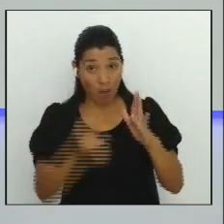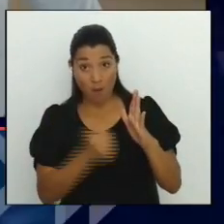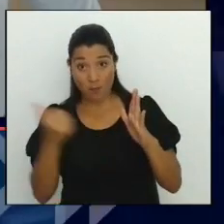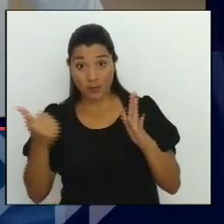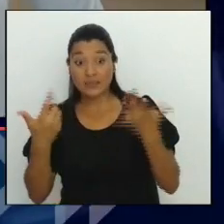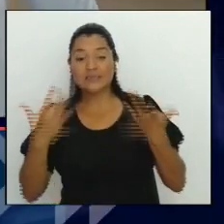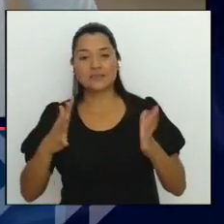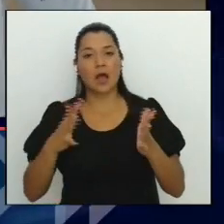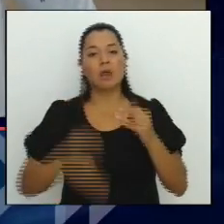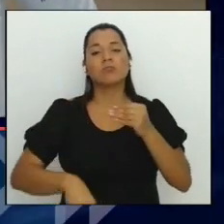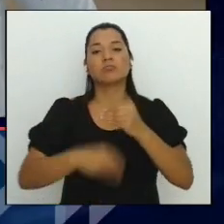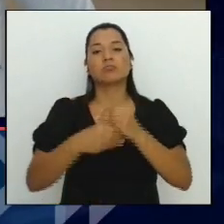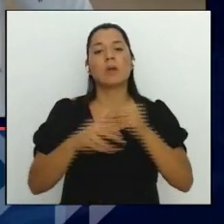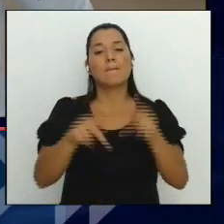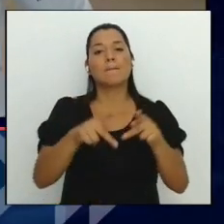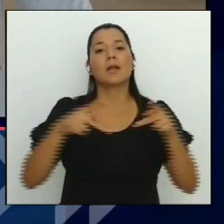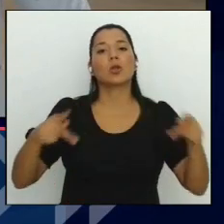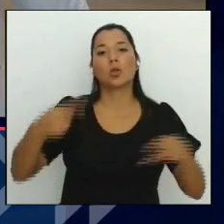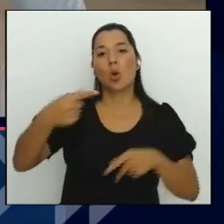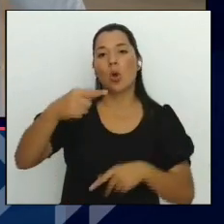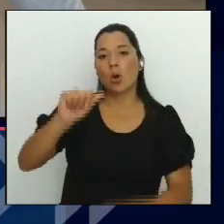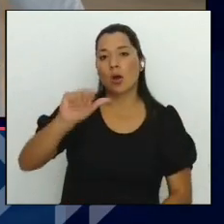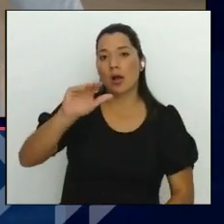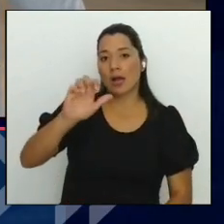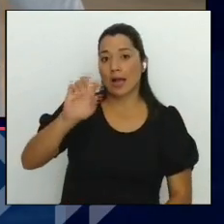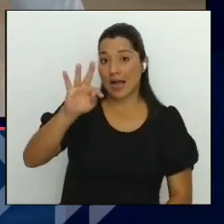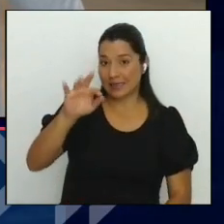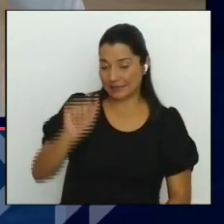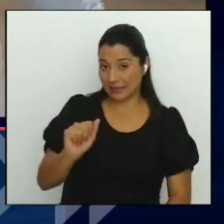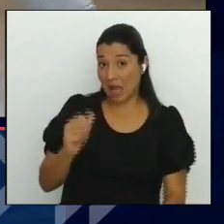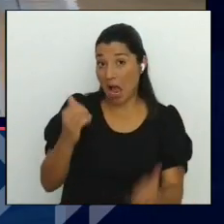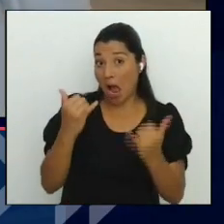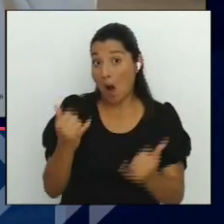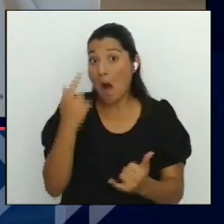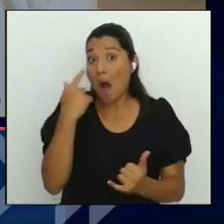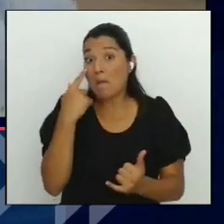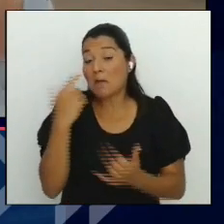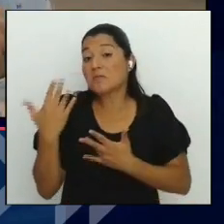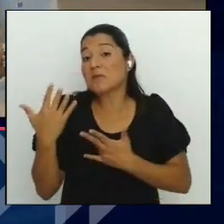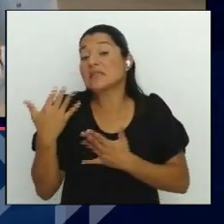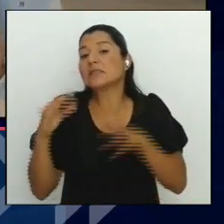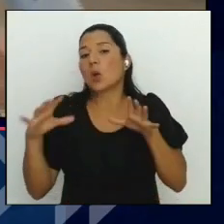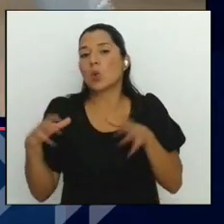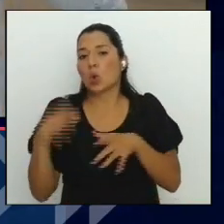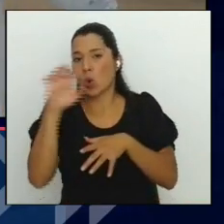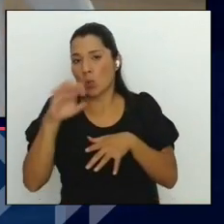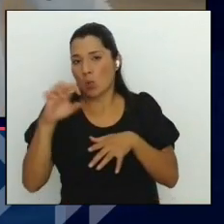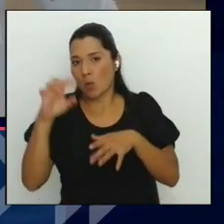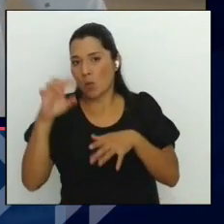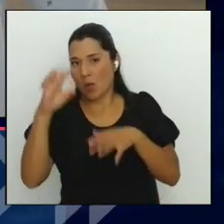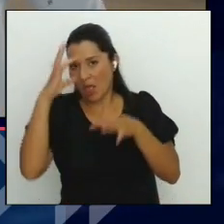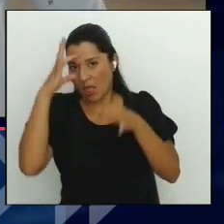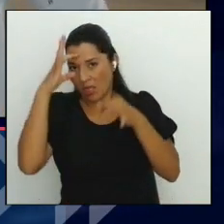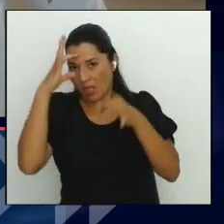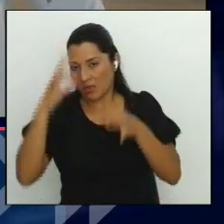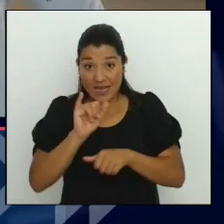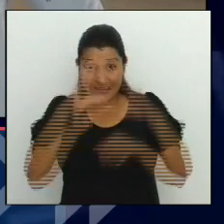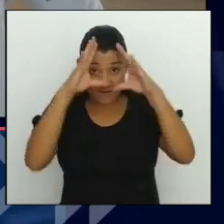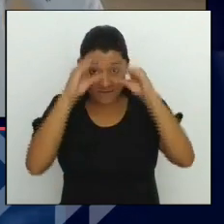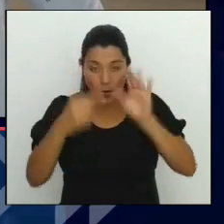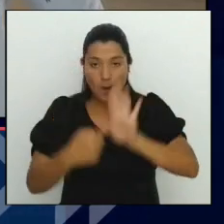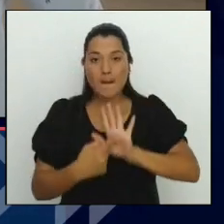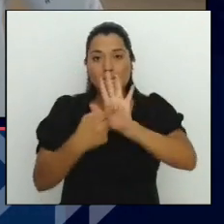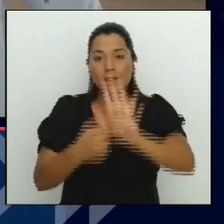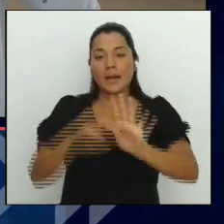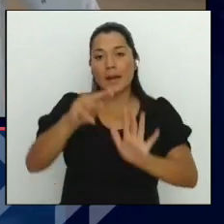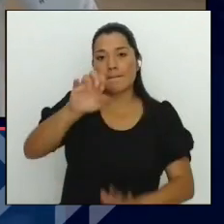si el país será excluido de esta lista que afecta la reputación de Costa Rica a nivel internacional. Esta información nos la trae Melanie Corrales desde la